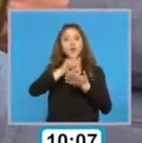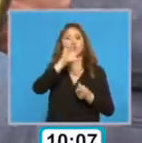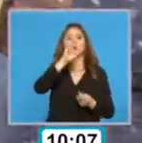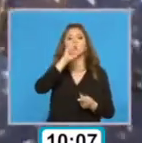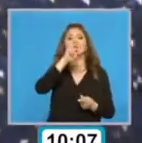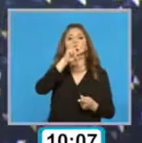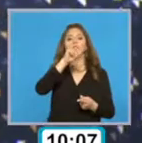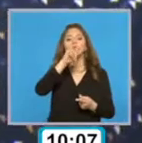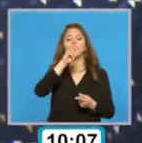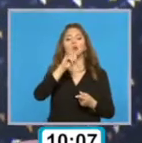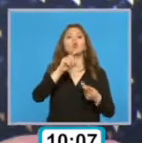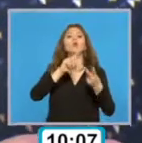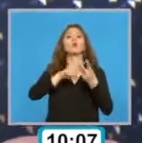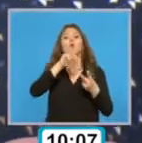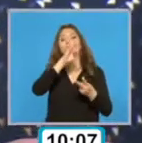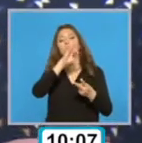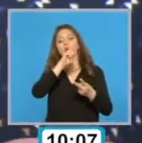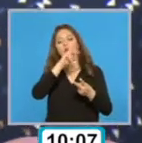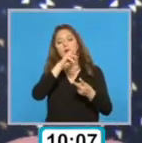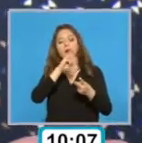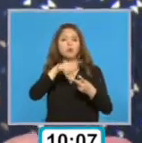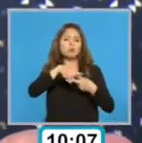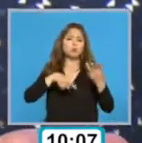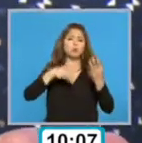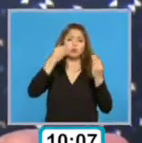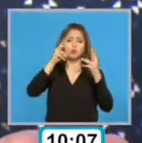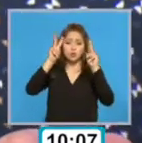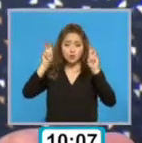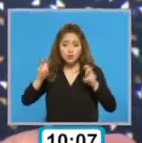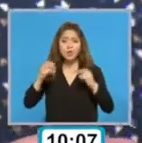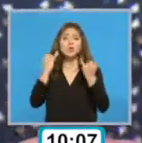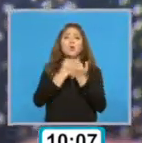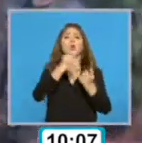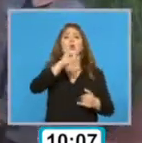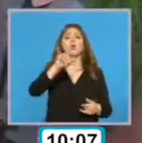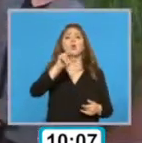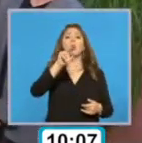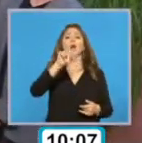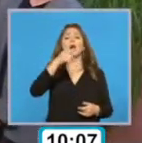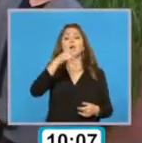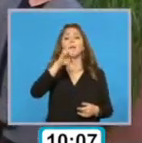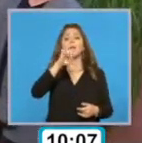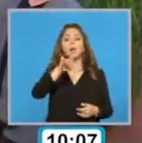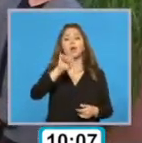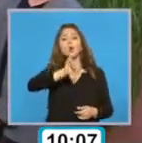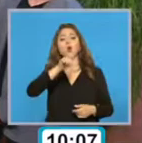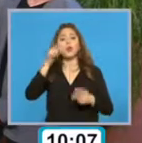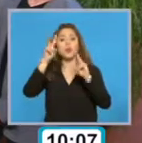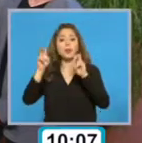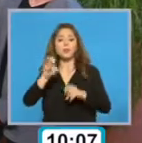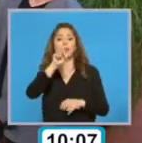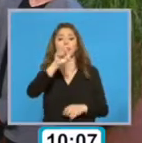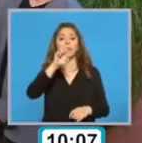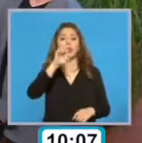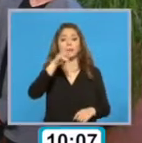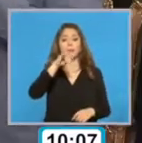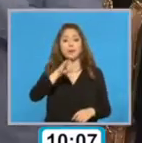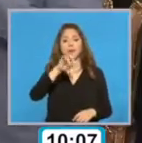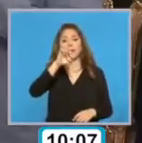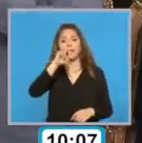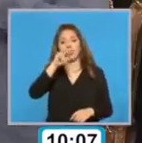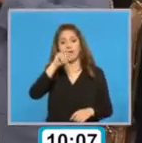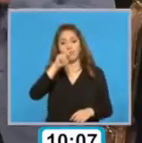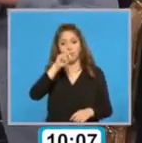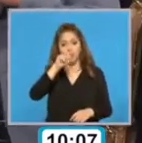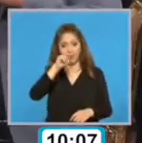maestro Federico Méndez. Grandes Buki, temas. Sí, Juan Gabriel. Tenemos un tema que se llama De mí enamórate, lo canta el maestro Tito Nieves de Puerto